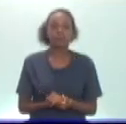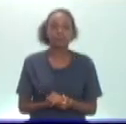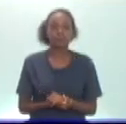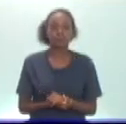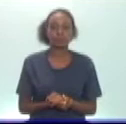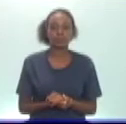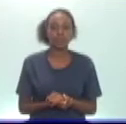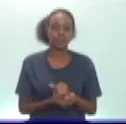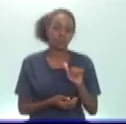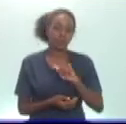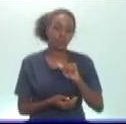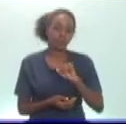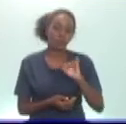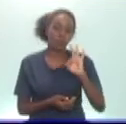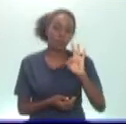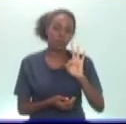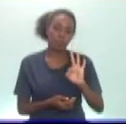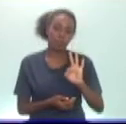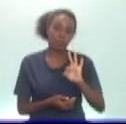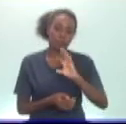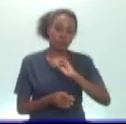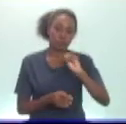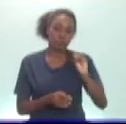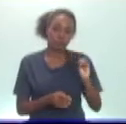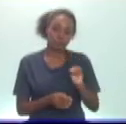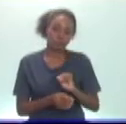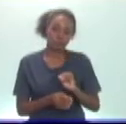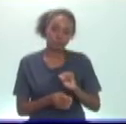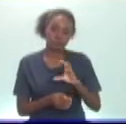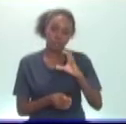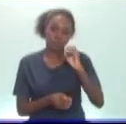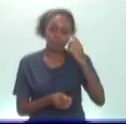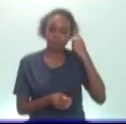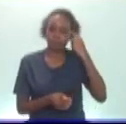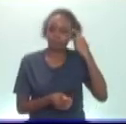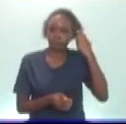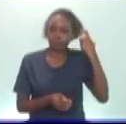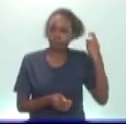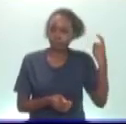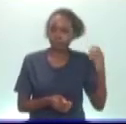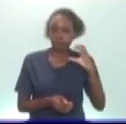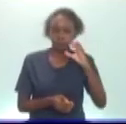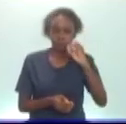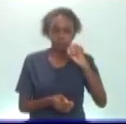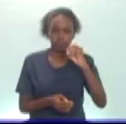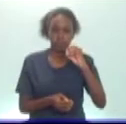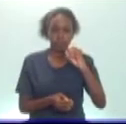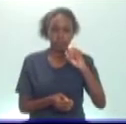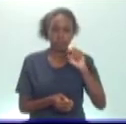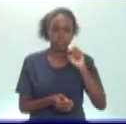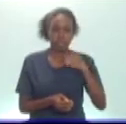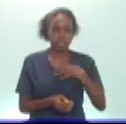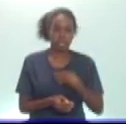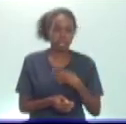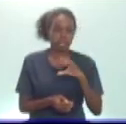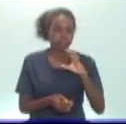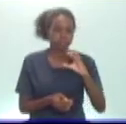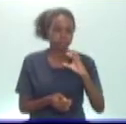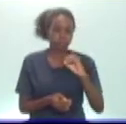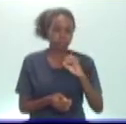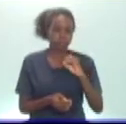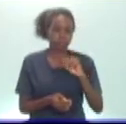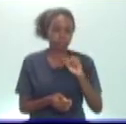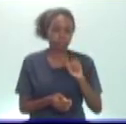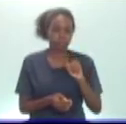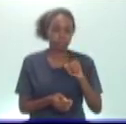8. Fíjense cómo lo colocamos debajo de ese cero imaginario que ahí debe estar. Y 6